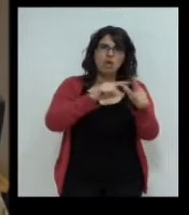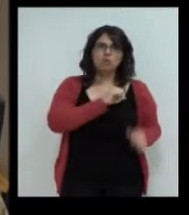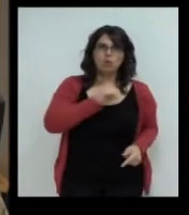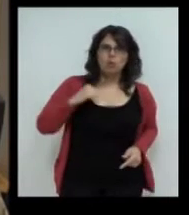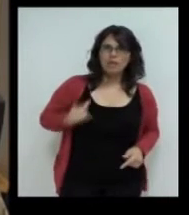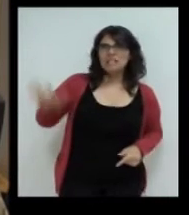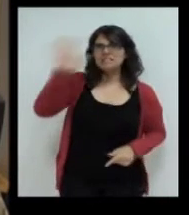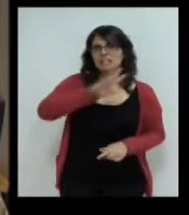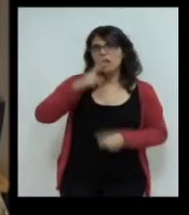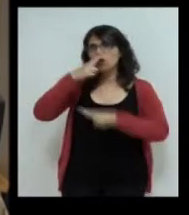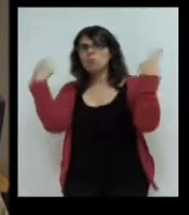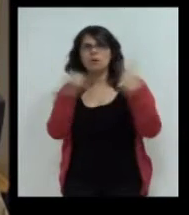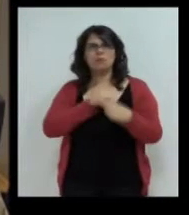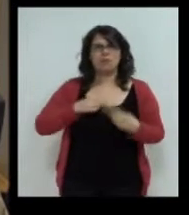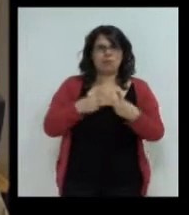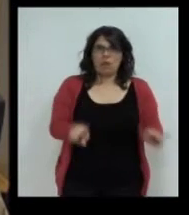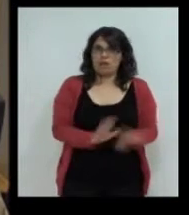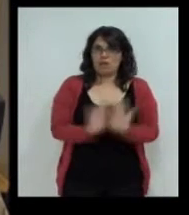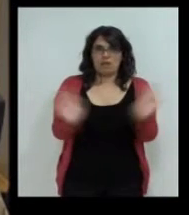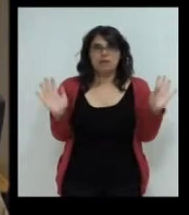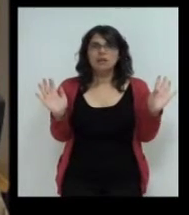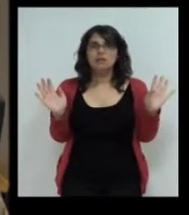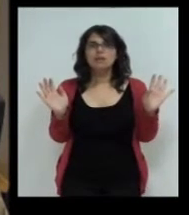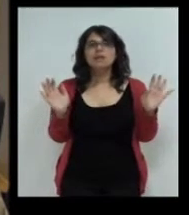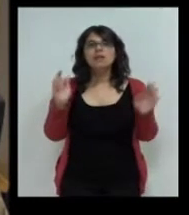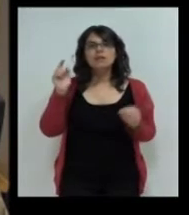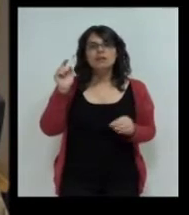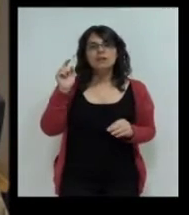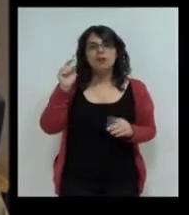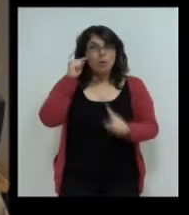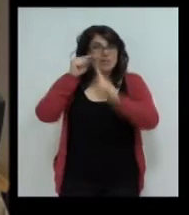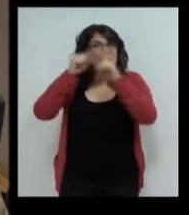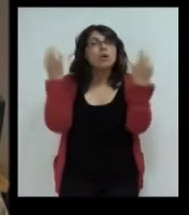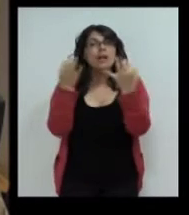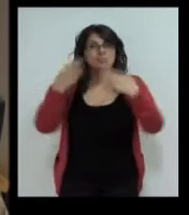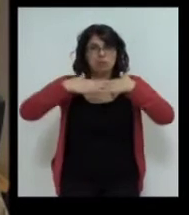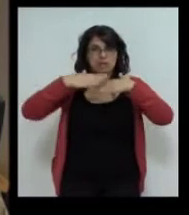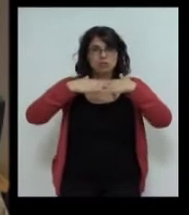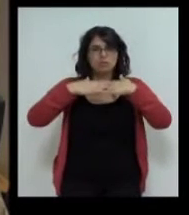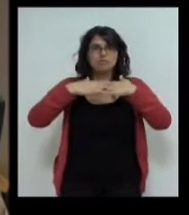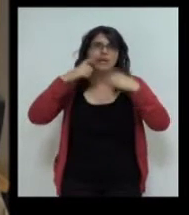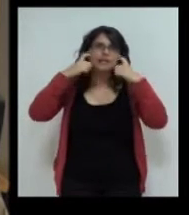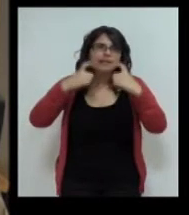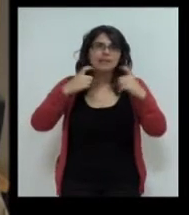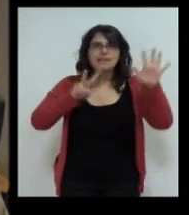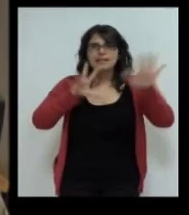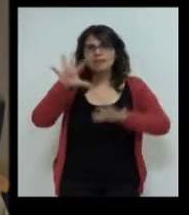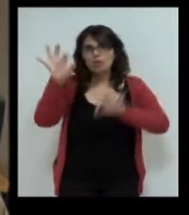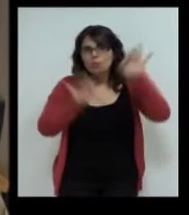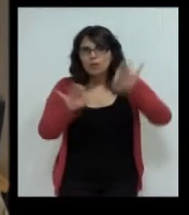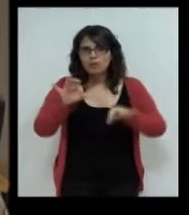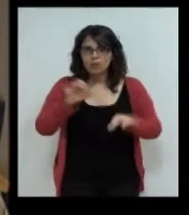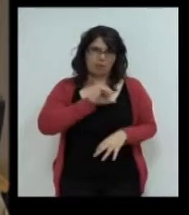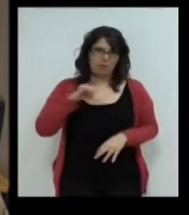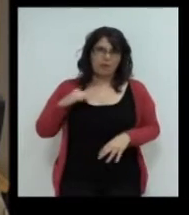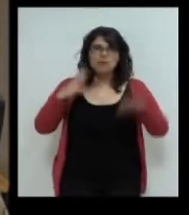estatal, públicas o privadas, para al menos alcanzar pues, o un 75% si son privadas, o un